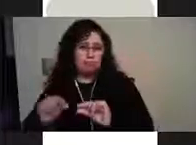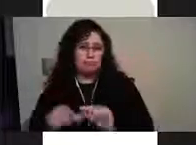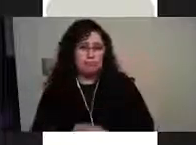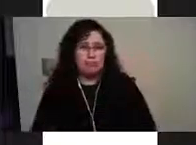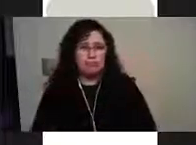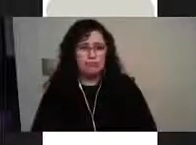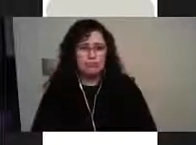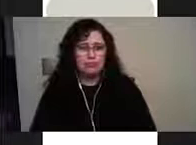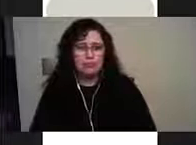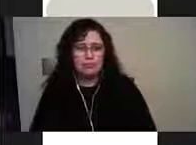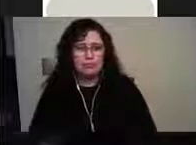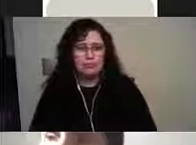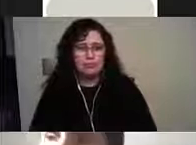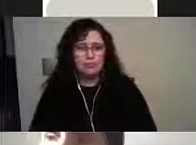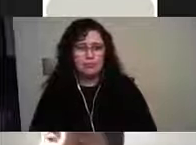Ah,